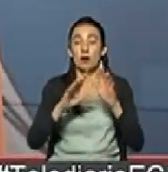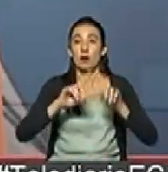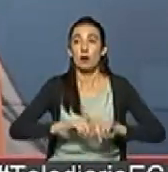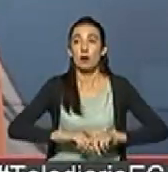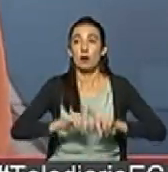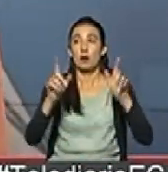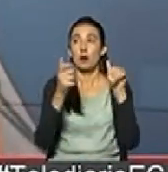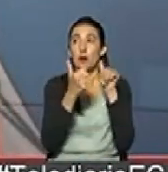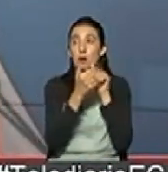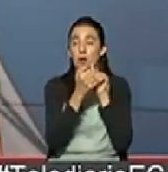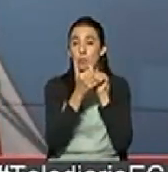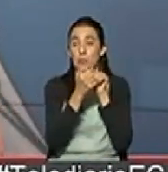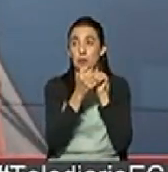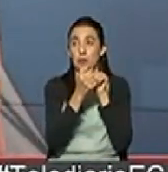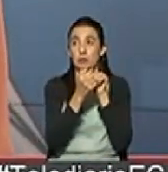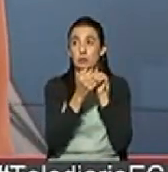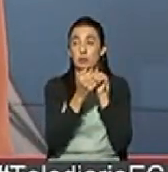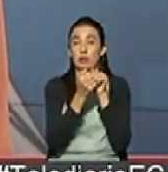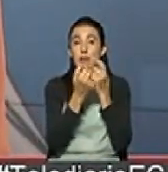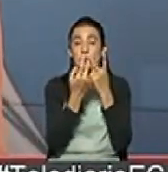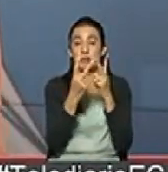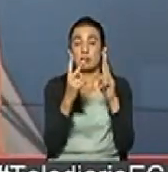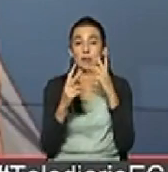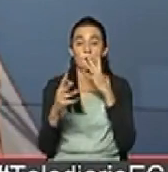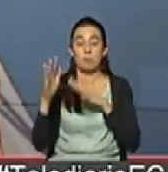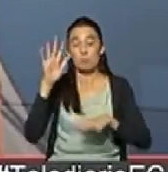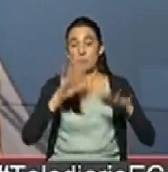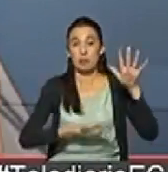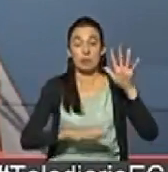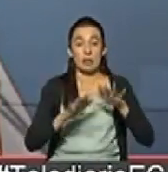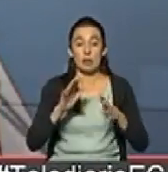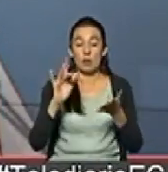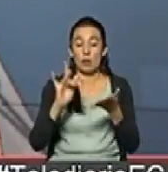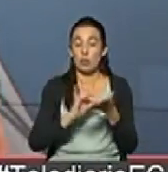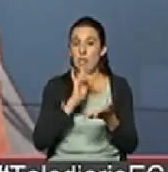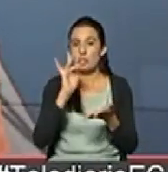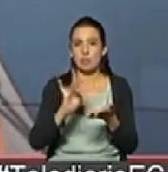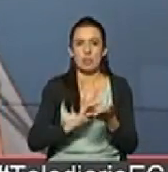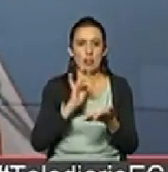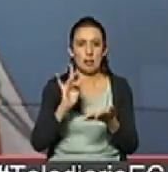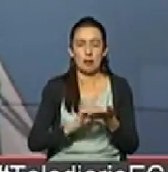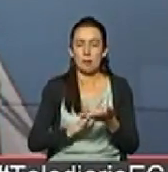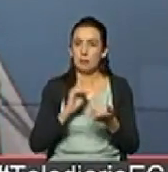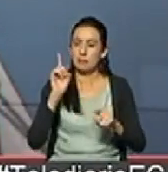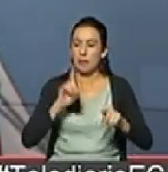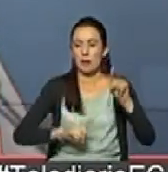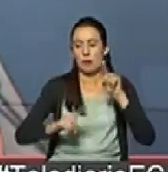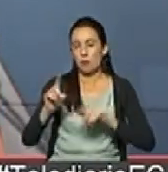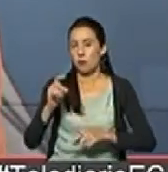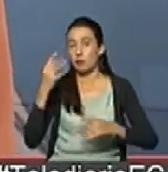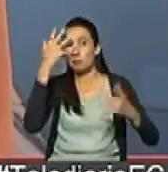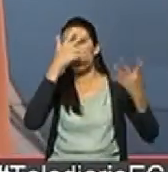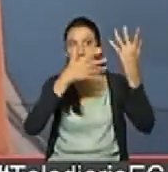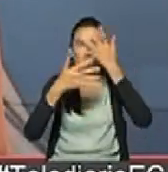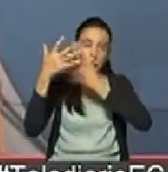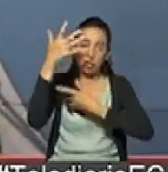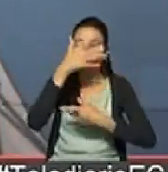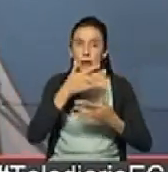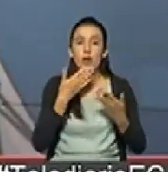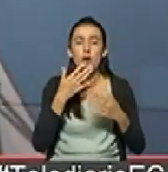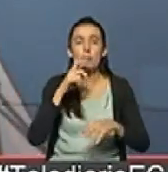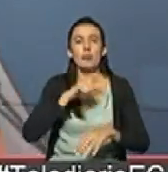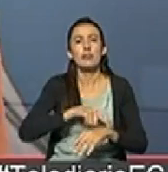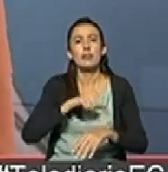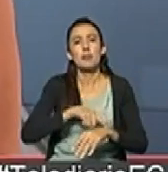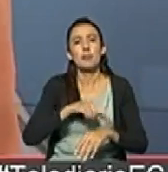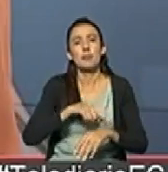los celulares muchas veces suelen servir también de distractor, o las tablets y estos elementos tecnológicos para los jóvenes. ¿Cómo evitar que pasen tanto